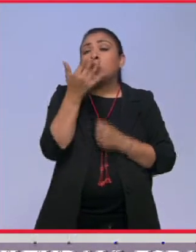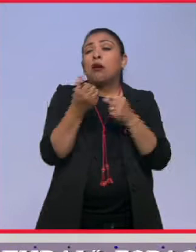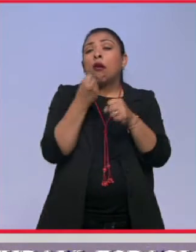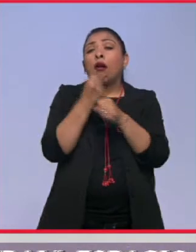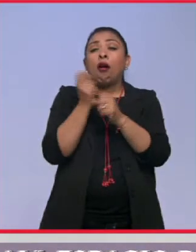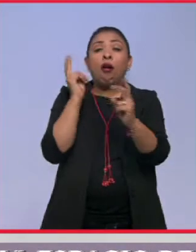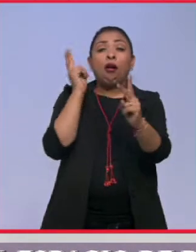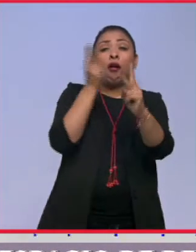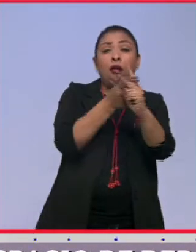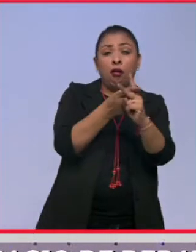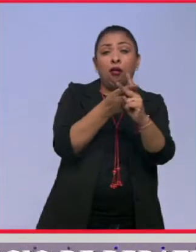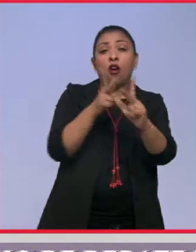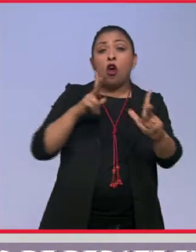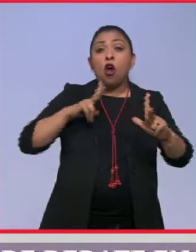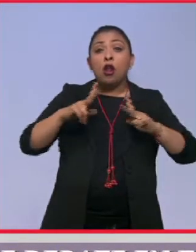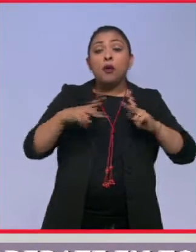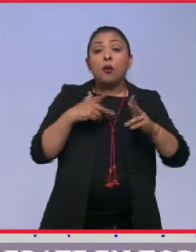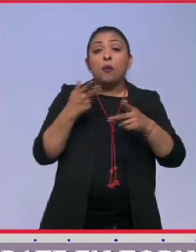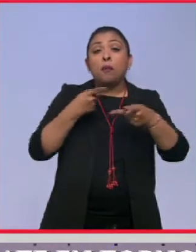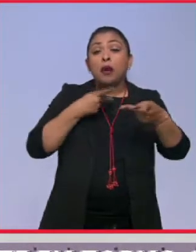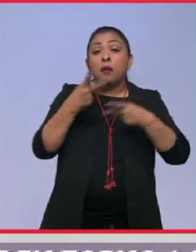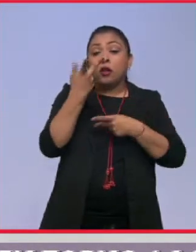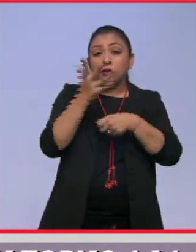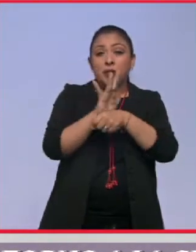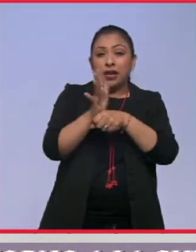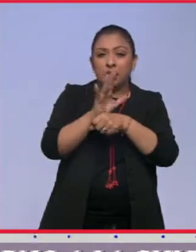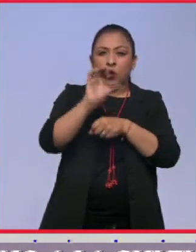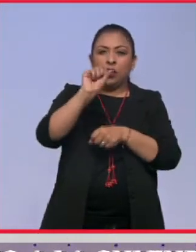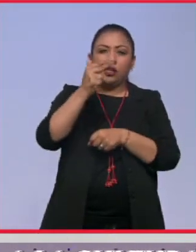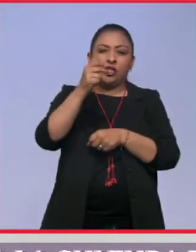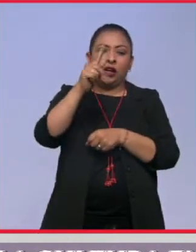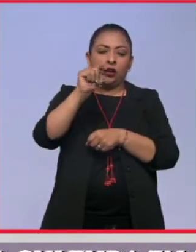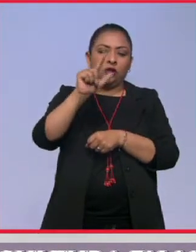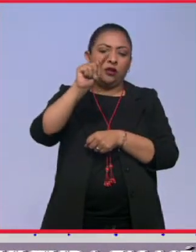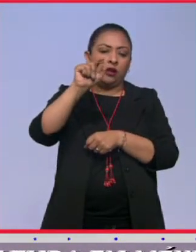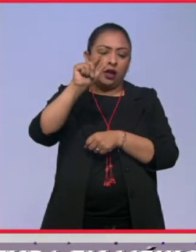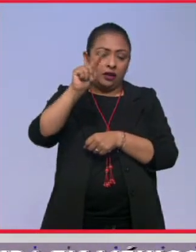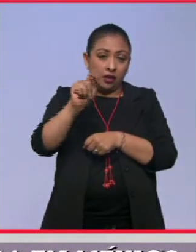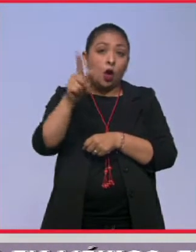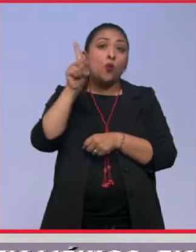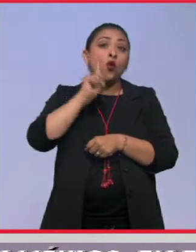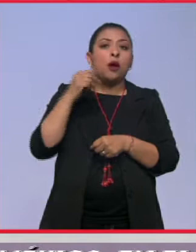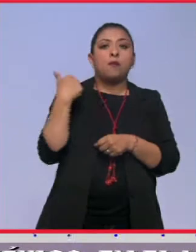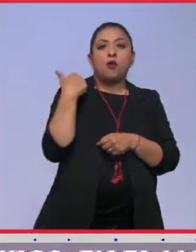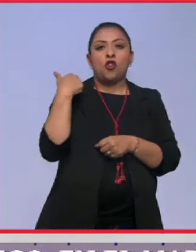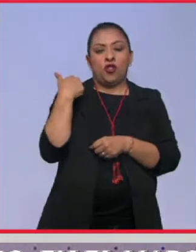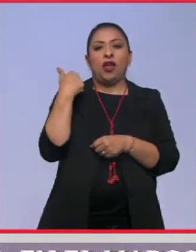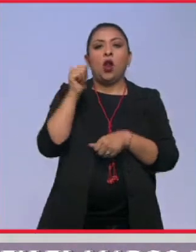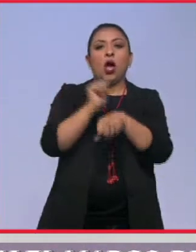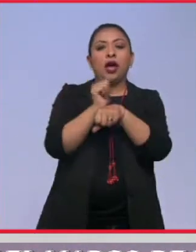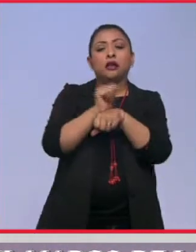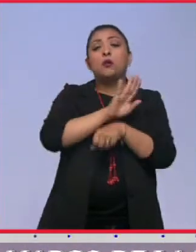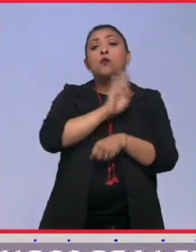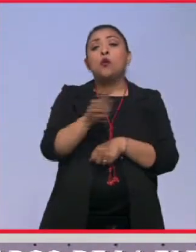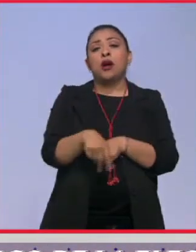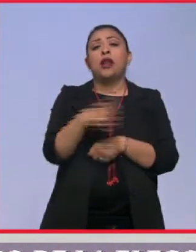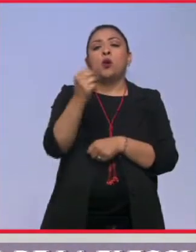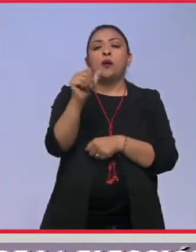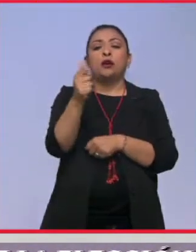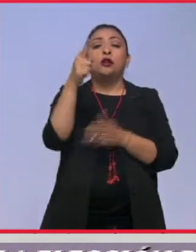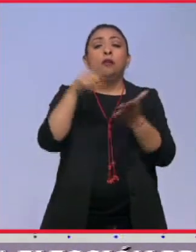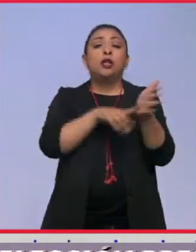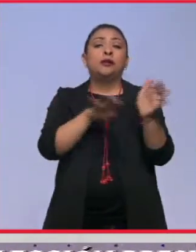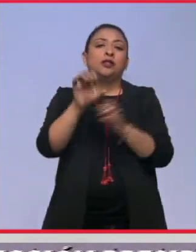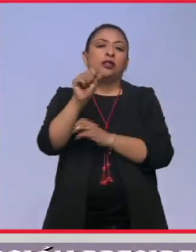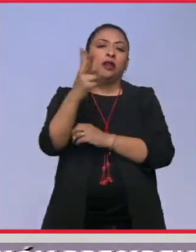su asesinato, Hollywood prepara dos películas sobre Sharon Tate. La modelo y actriz estadounidense murió el 9 de agosto de 1969